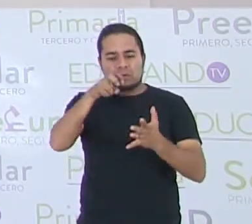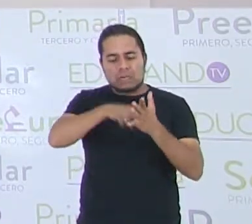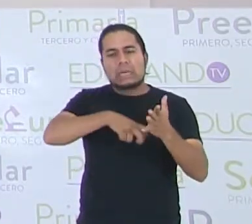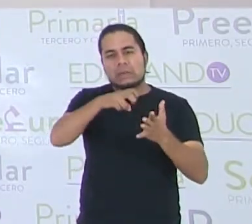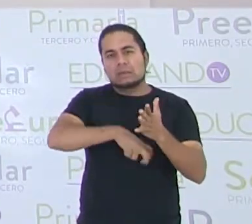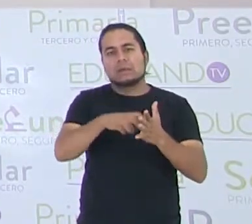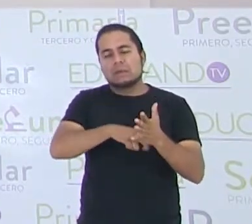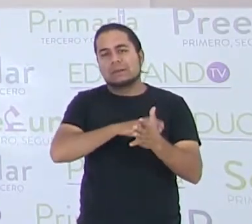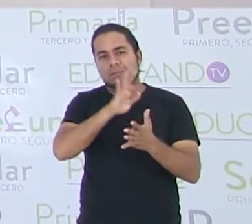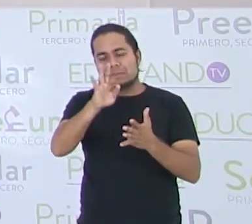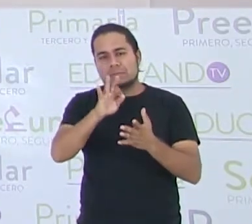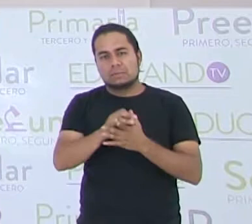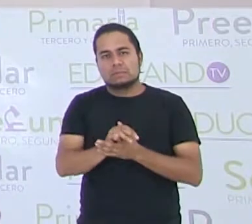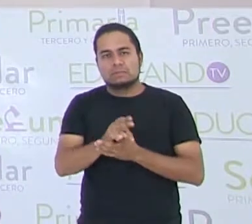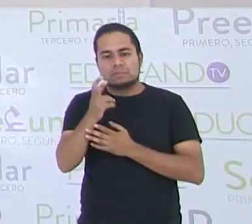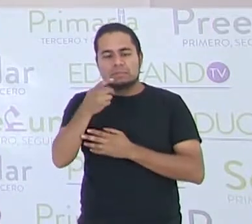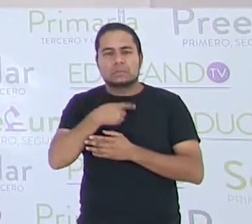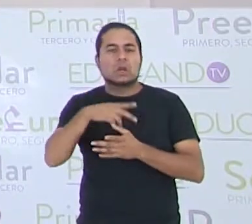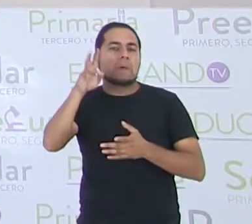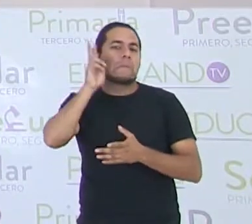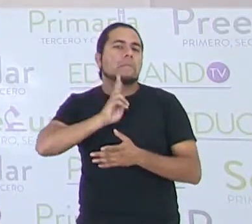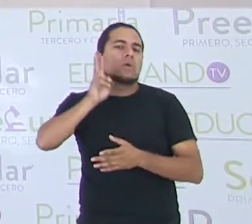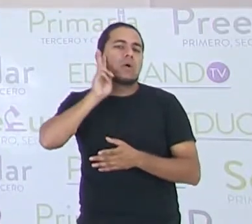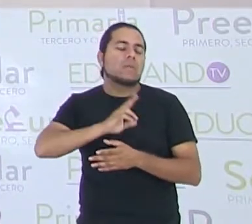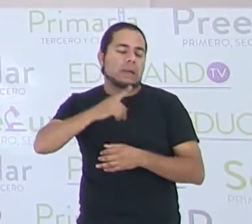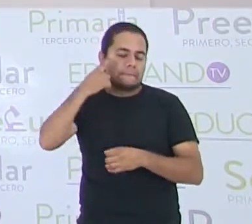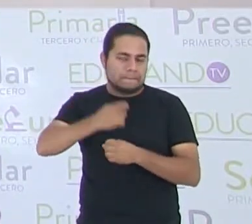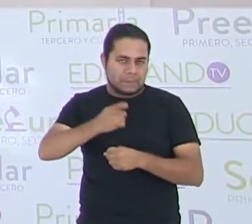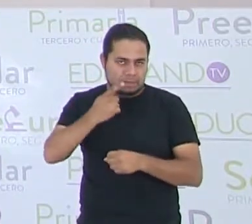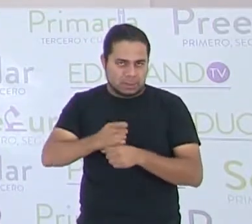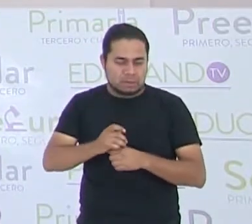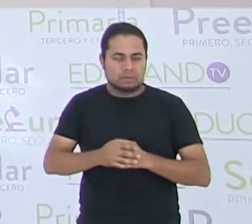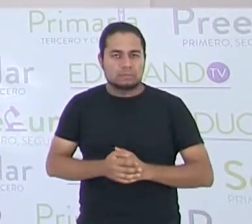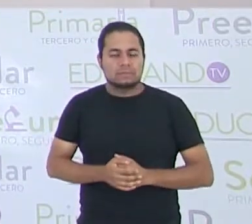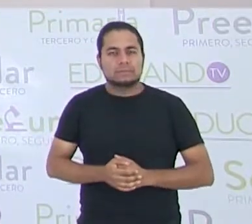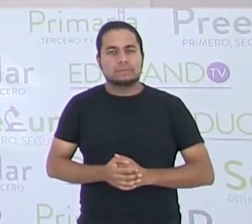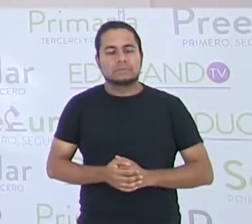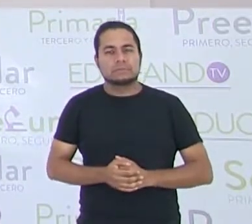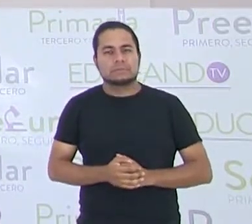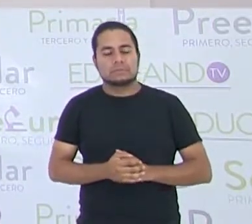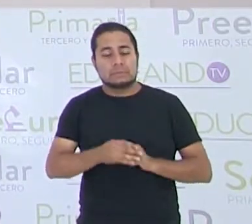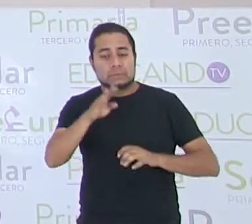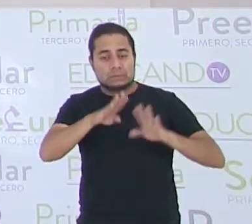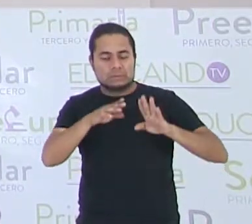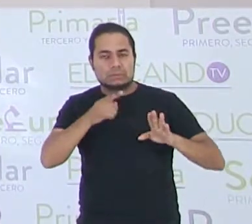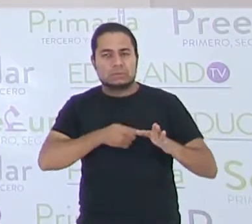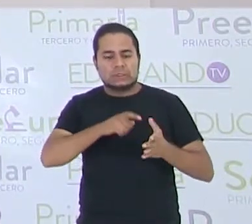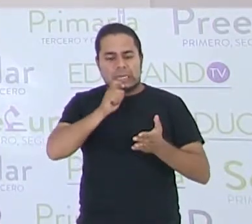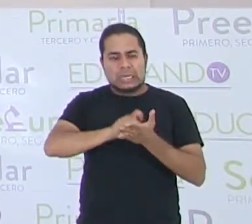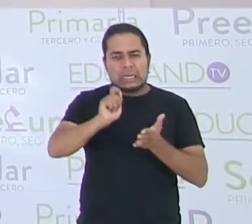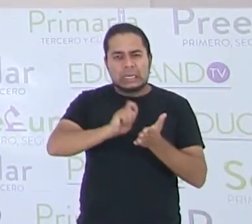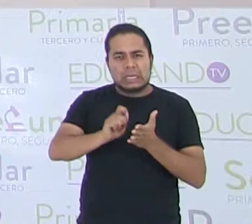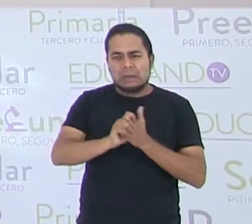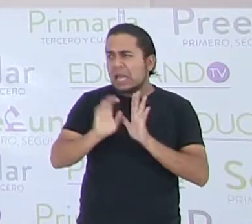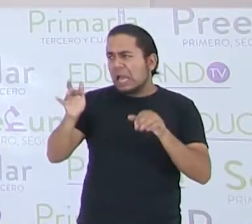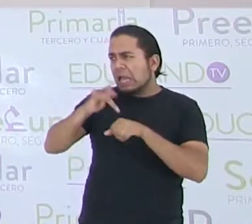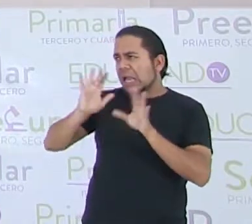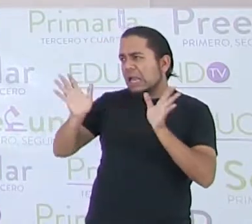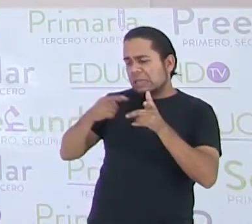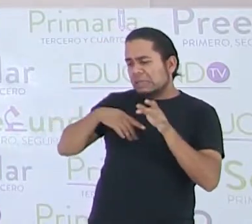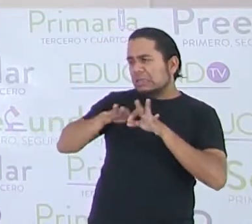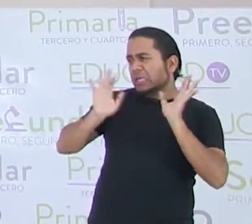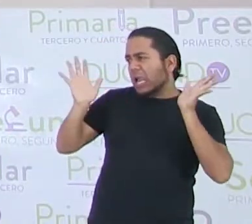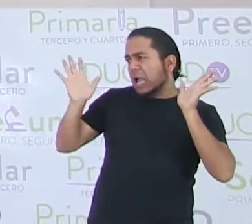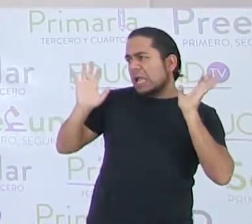cambiarla. Por eso es mi primer borrador. En muchas ocasiones escribimos y no queremos que ya nadie corrija nuestro